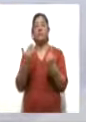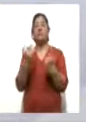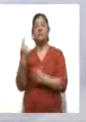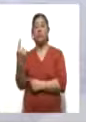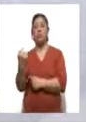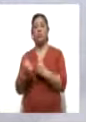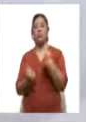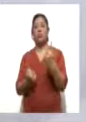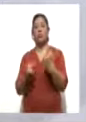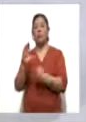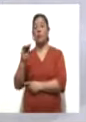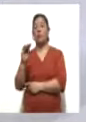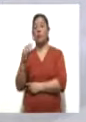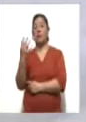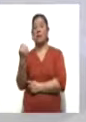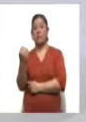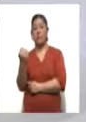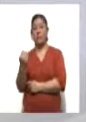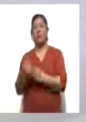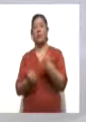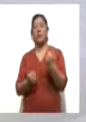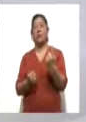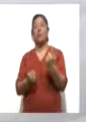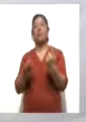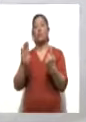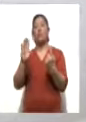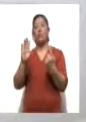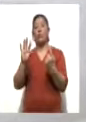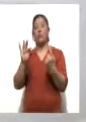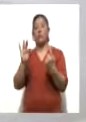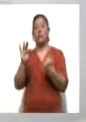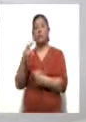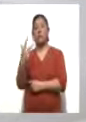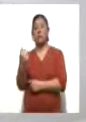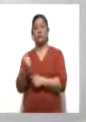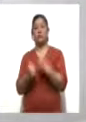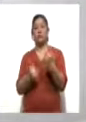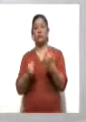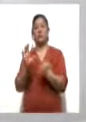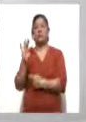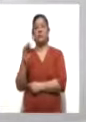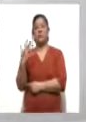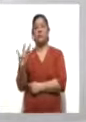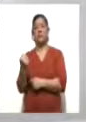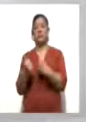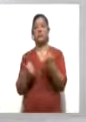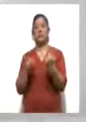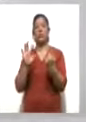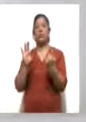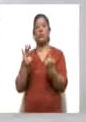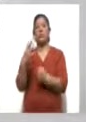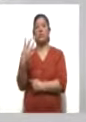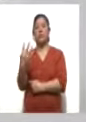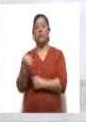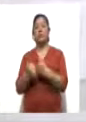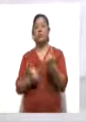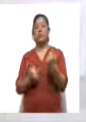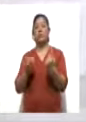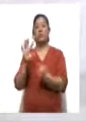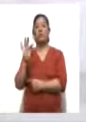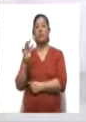Zacualpan 51, Alzayanca 49, Xiloxoxtla 48, San José Teacalco 45,